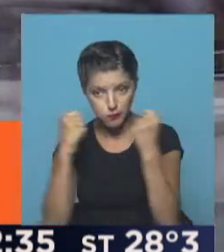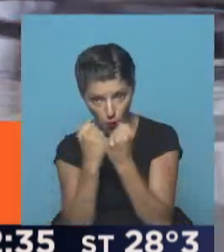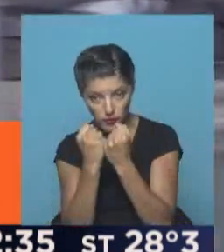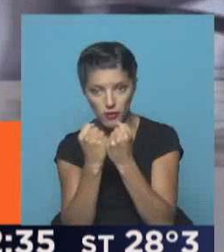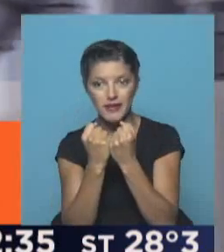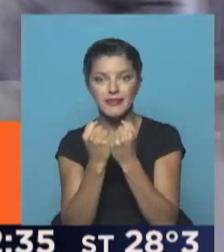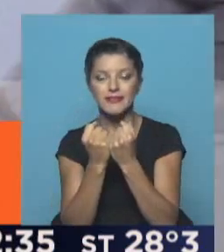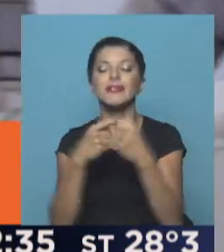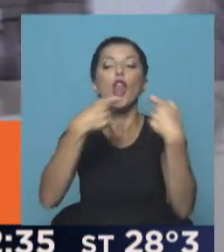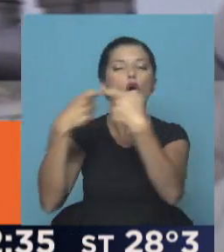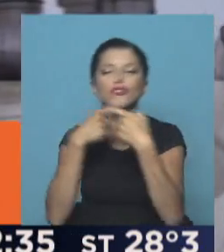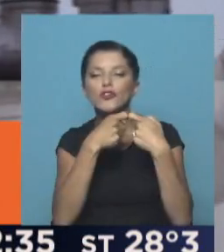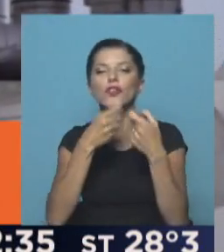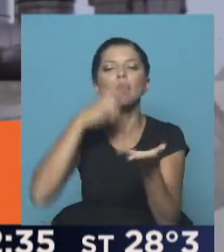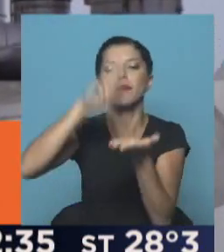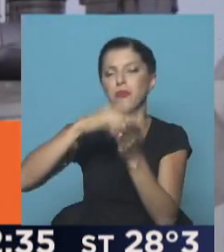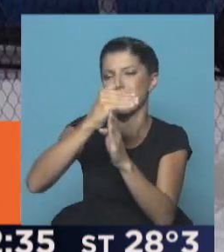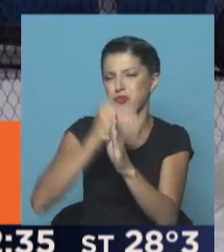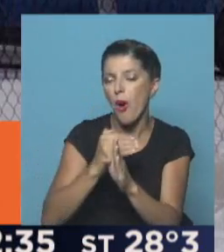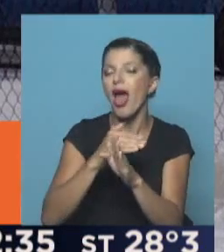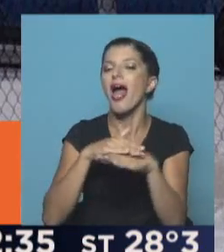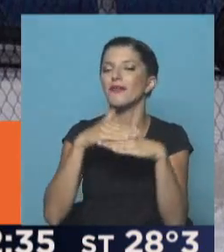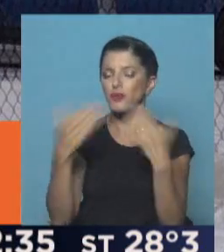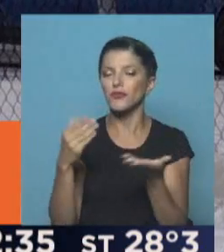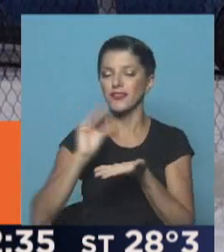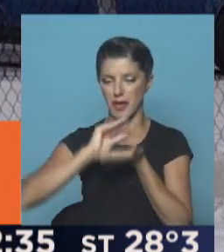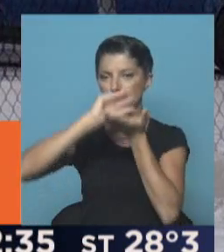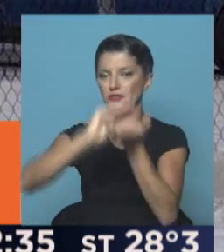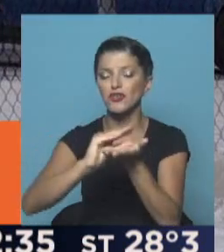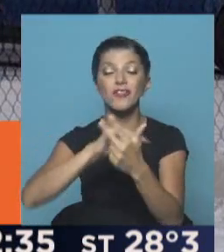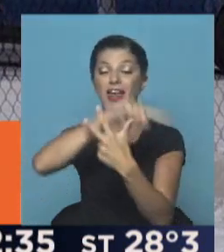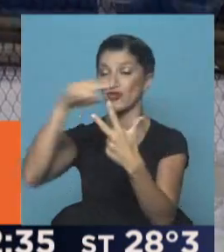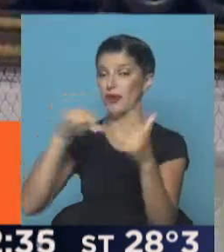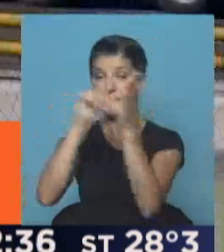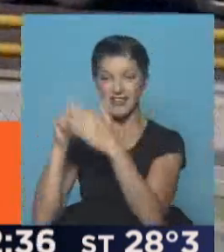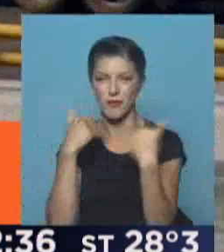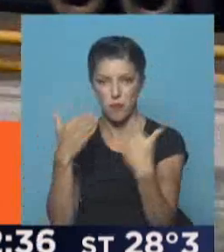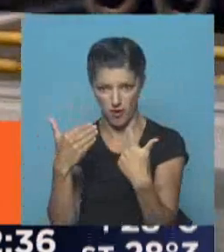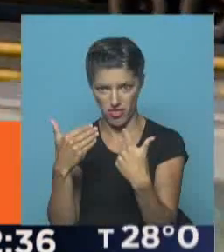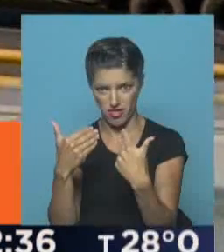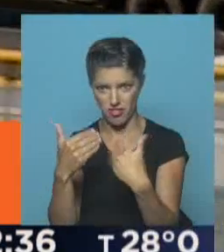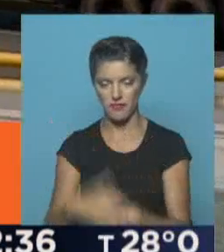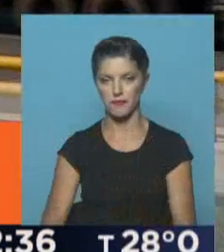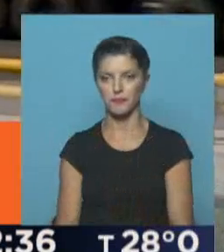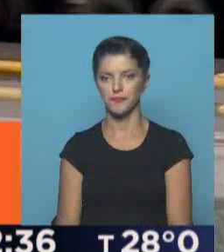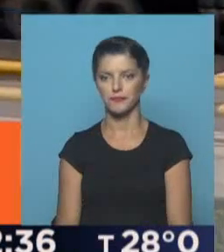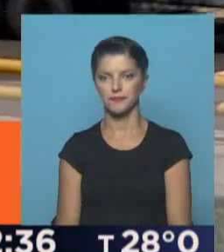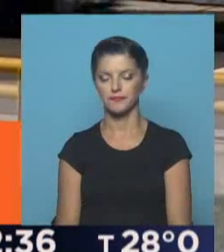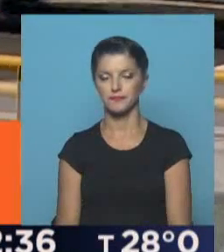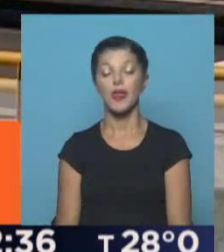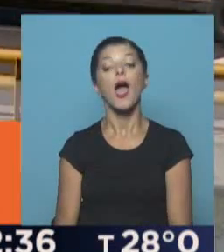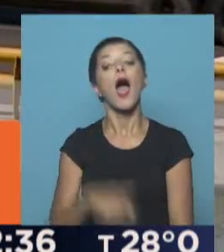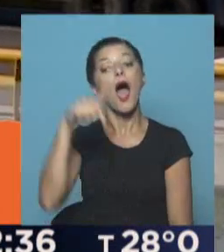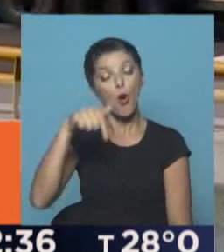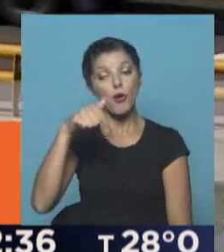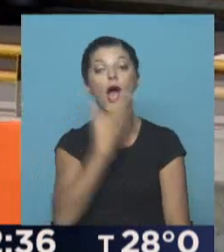los socios, eliminando las restricciones para la inversión en cualquiera de las tres naciones. Según el gobierno de